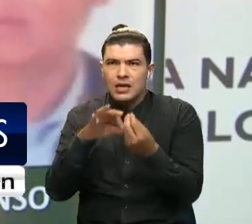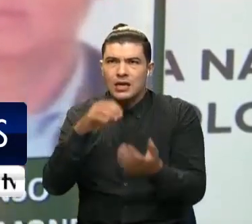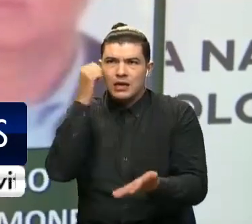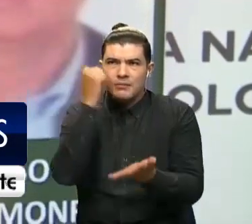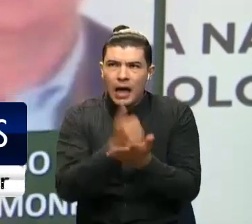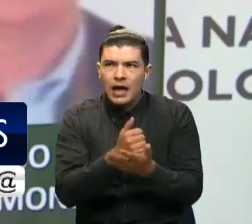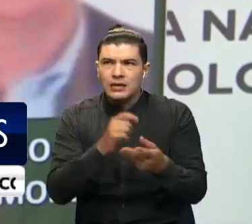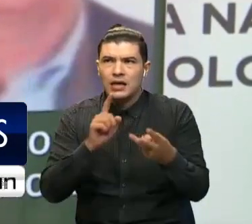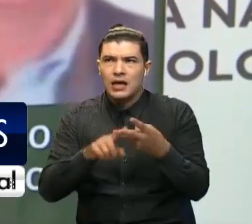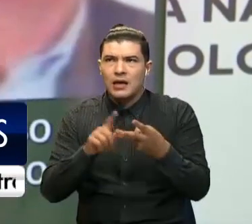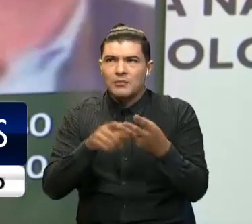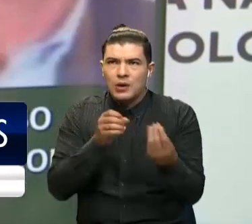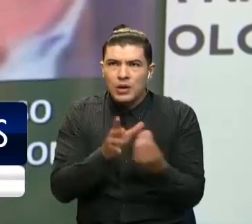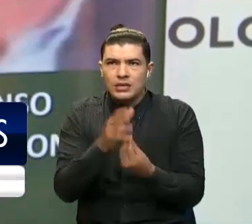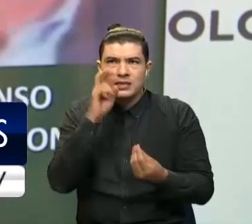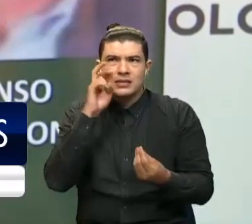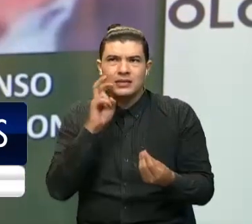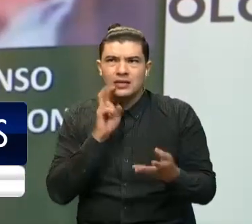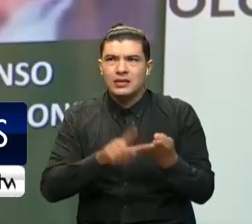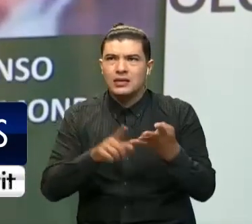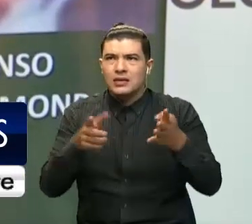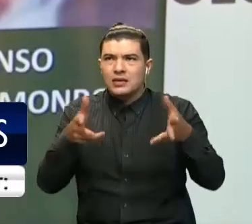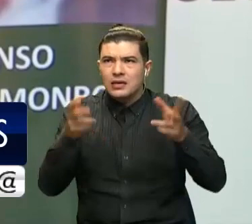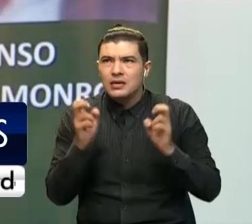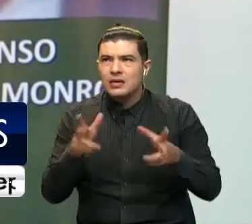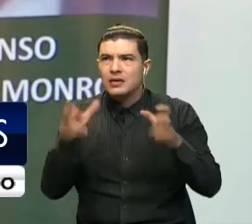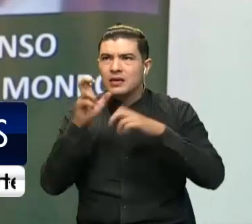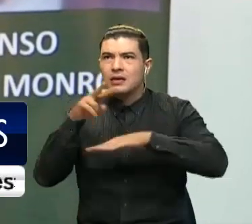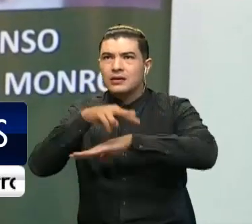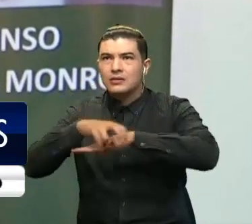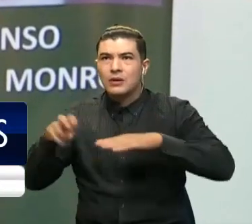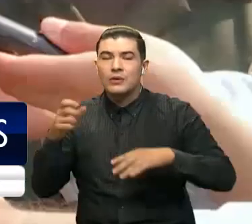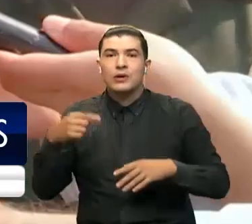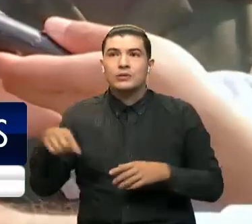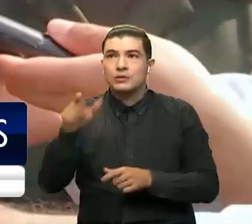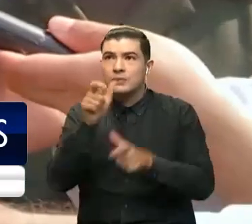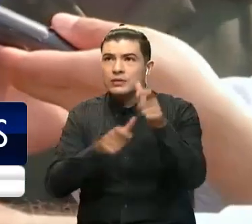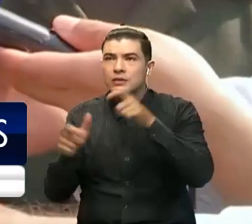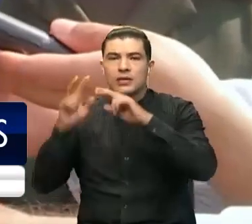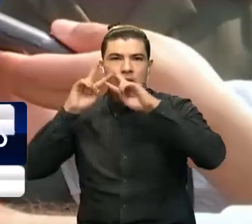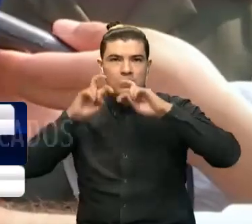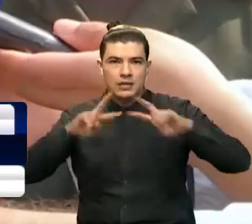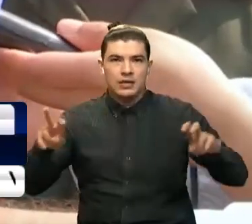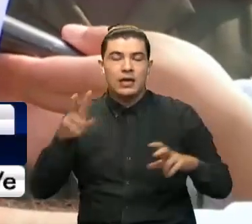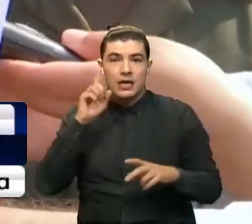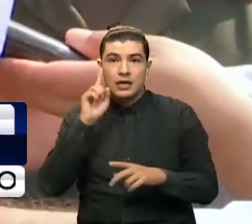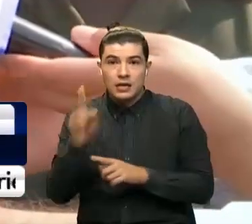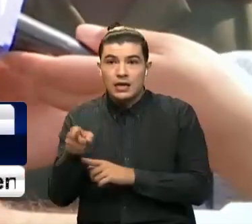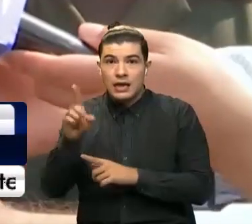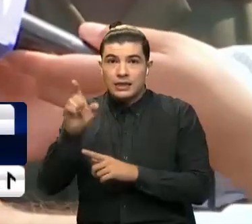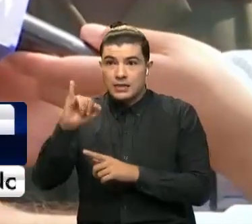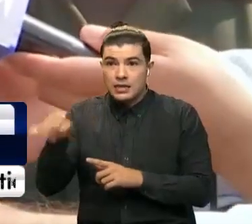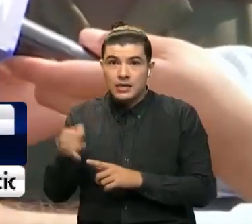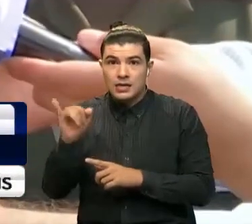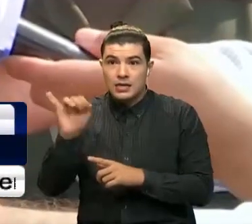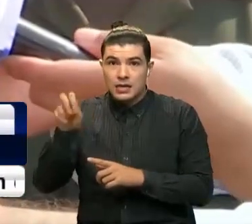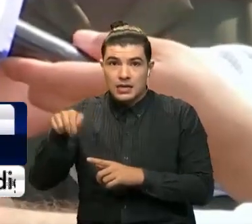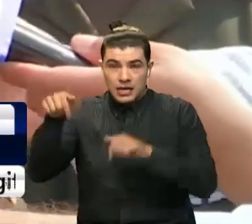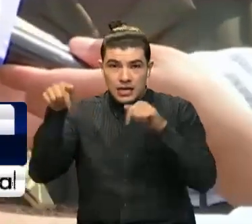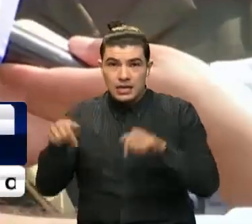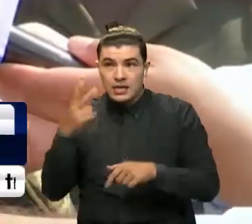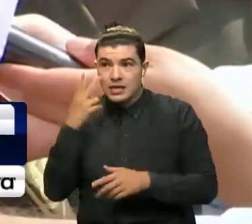delitos sexuales extorsión y hurtos están los mejores investigadores de la dijín del nivel central de bogotá acá